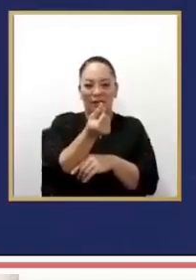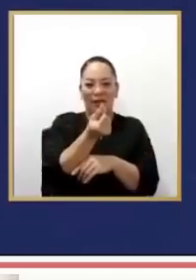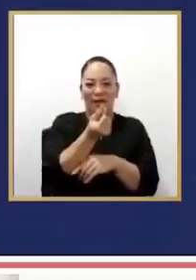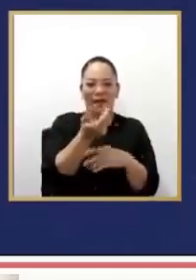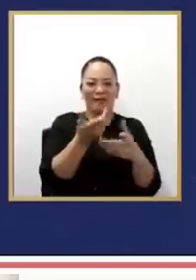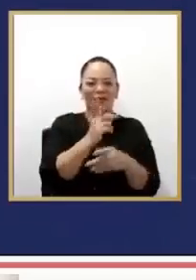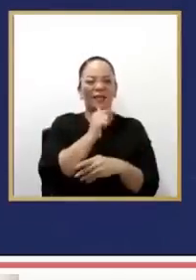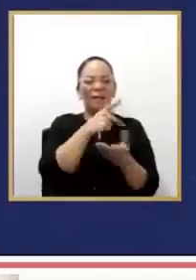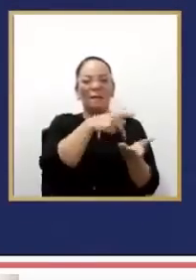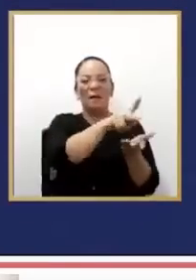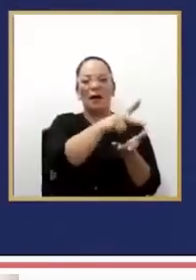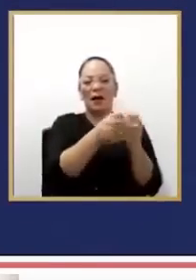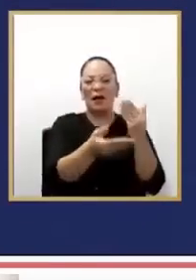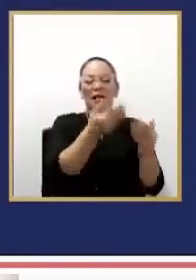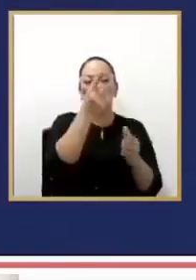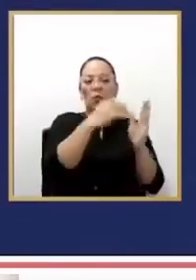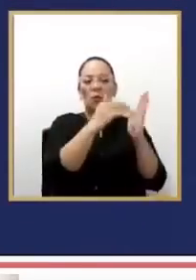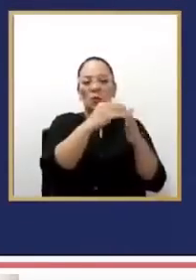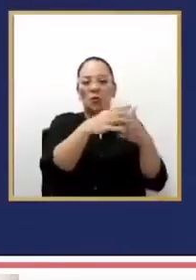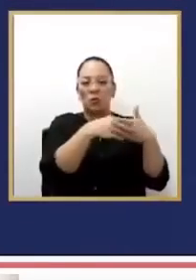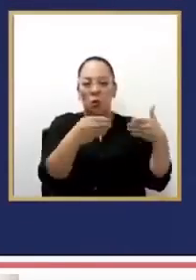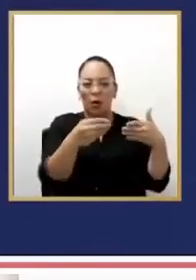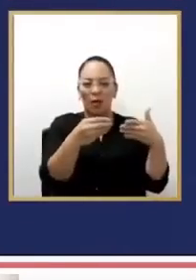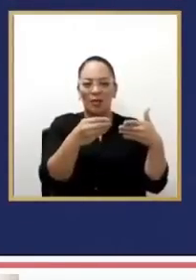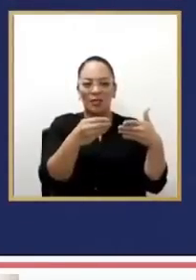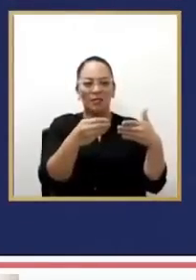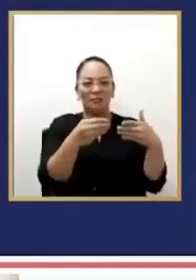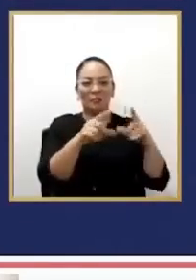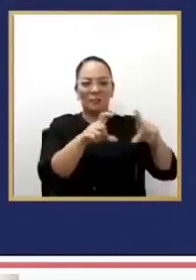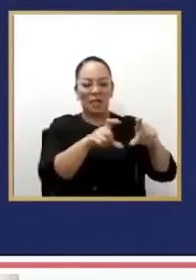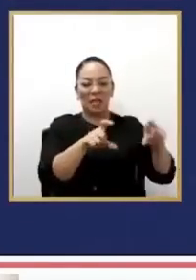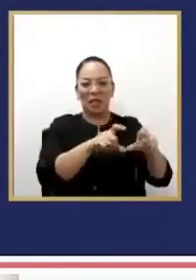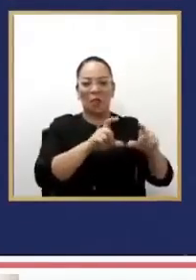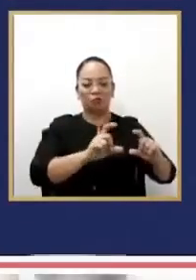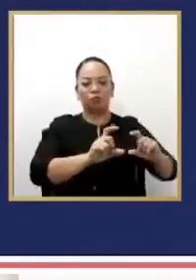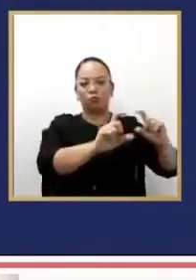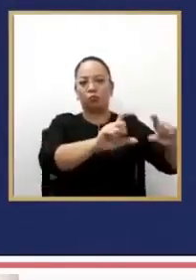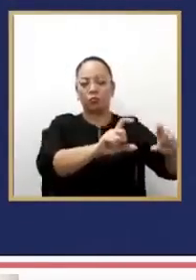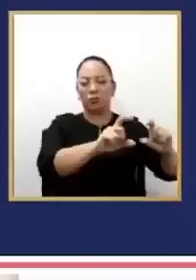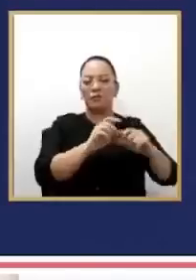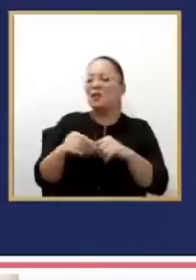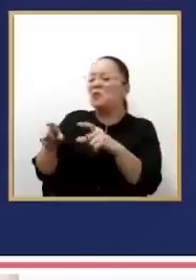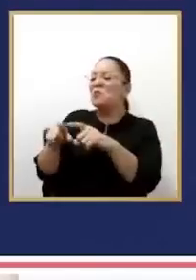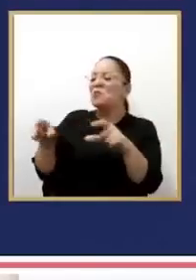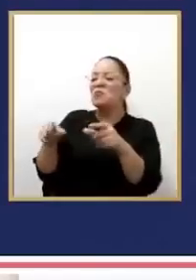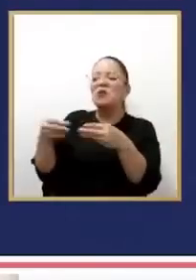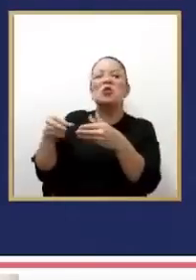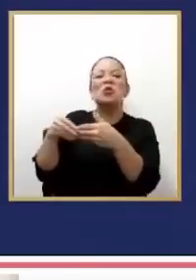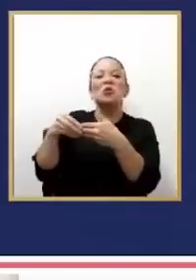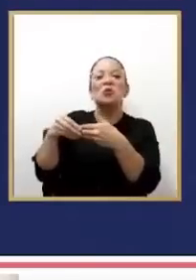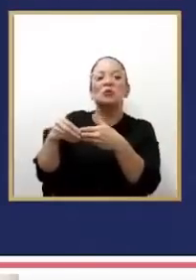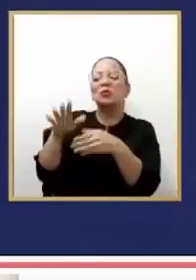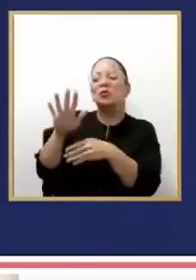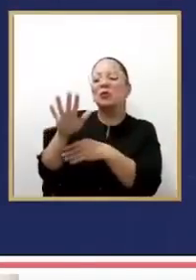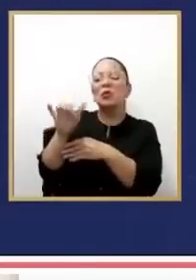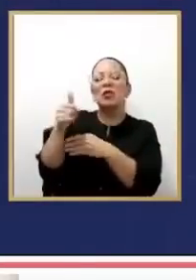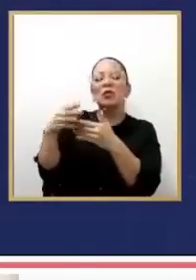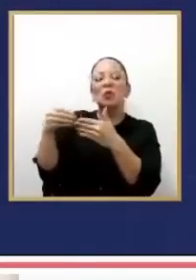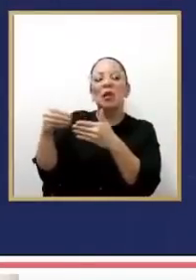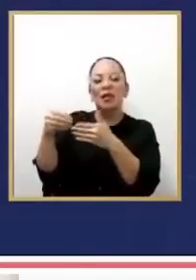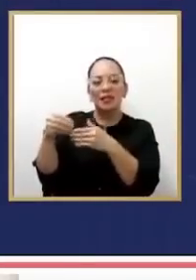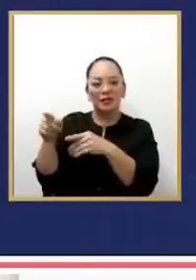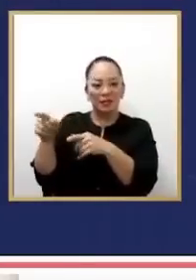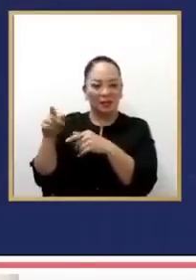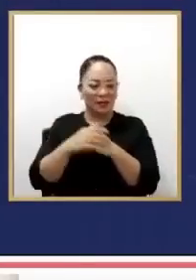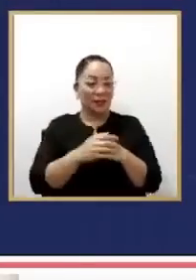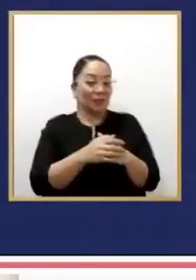efectivo, quién va a pagar casi $1 millón, billete sobre billete. Billetillos de 5 y 10 dólares, según él. Bueno,